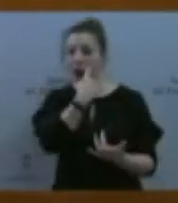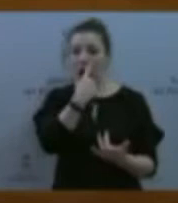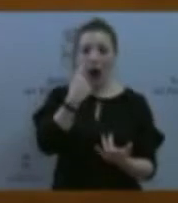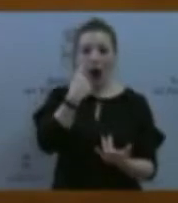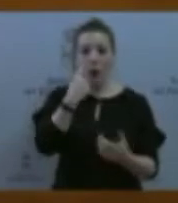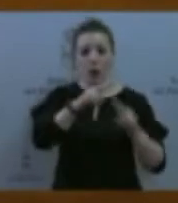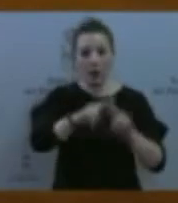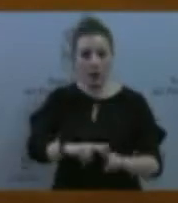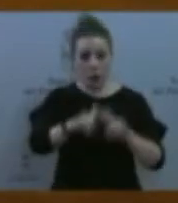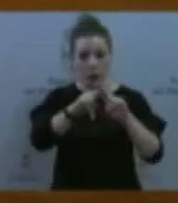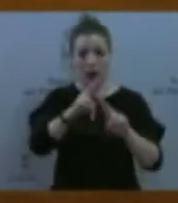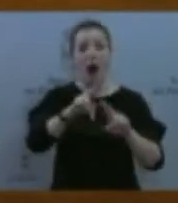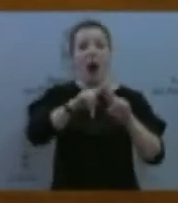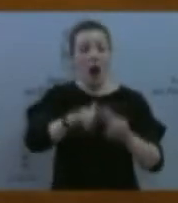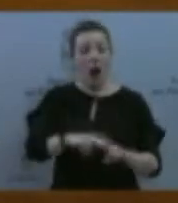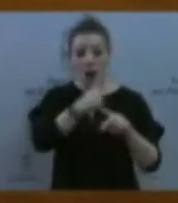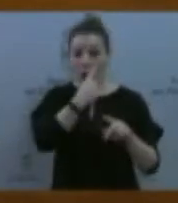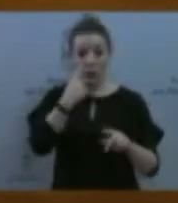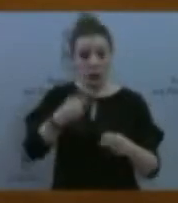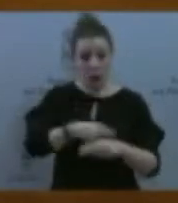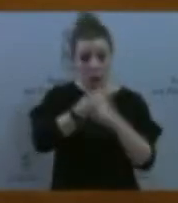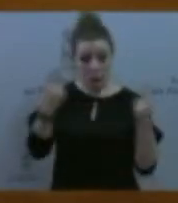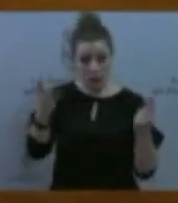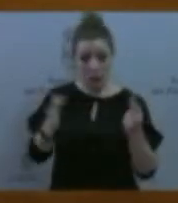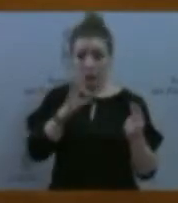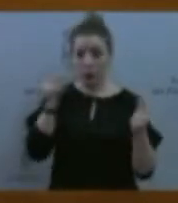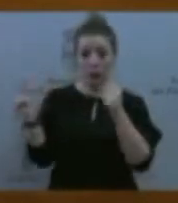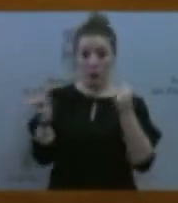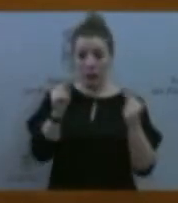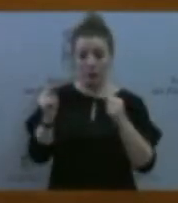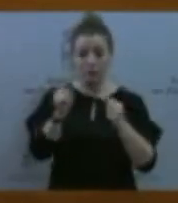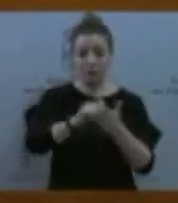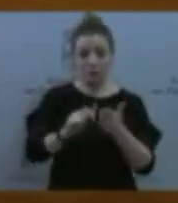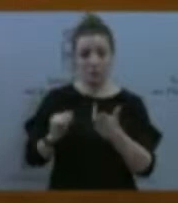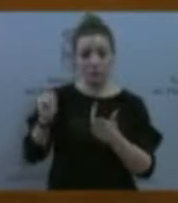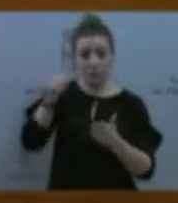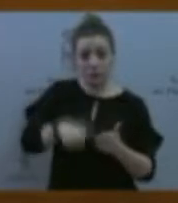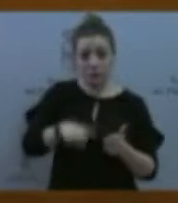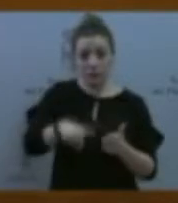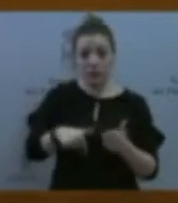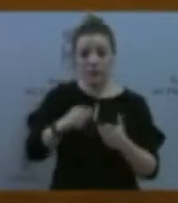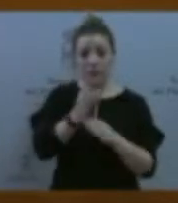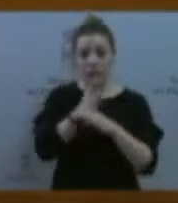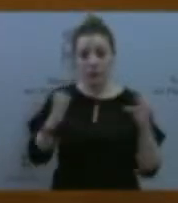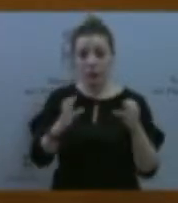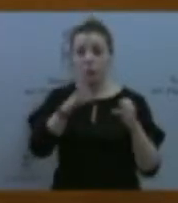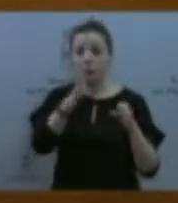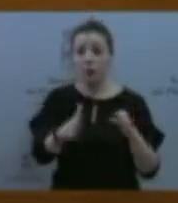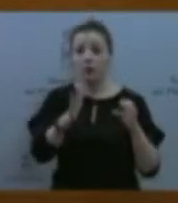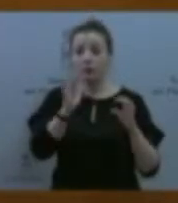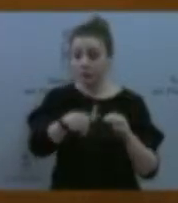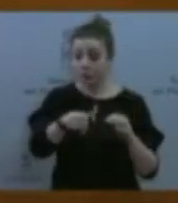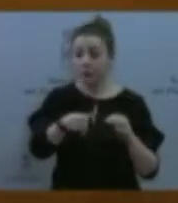debates que hemos tenido estos meses aquí en este Parlamento, porque también es lo que nos corresponde, sino en el conjunto de los mecanismos de